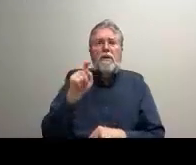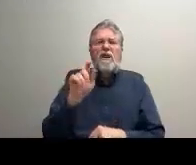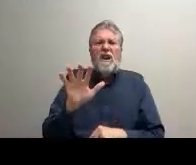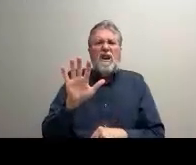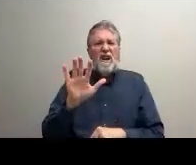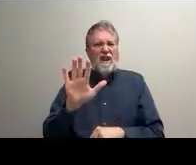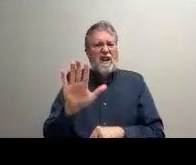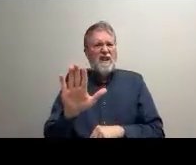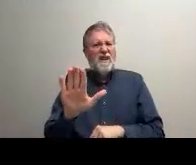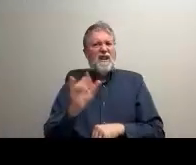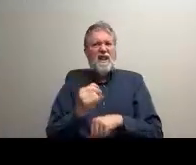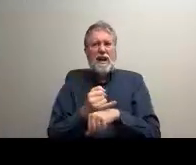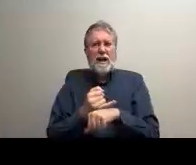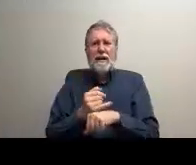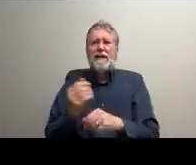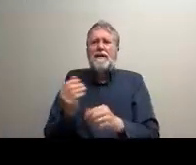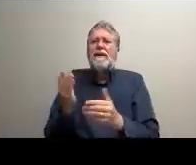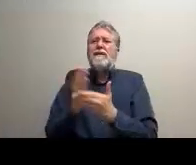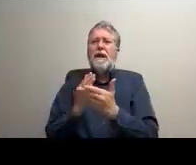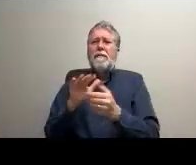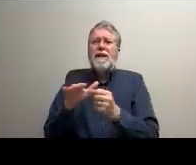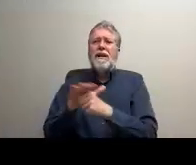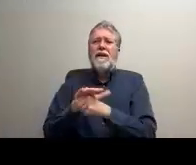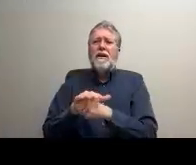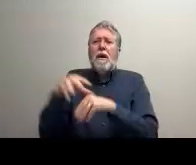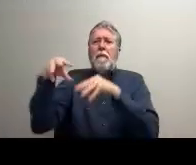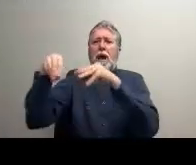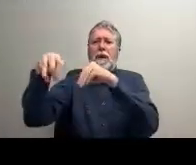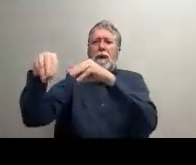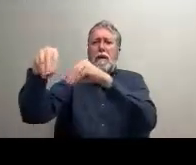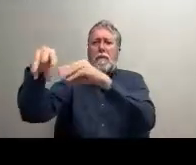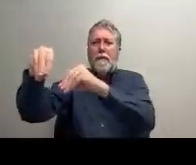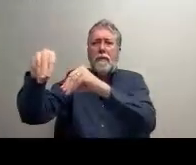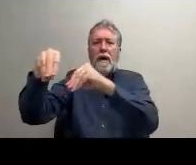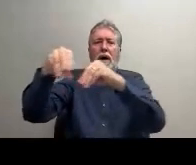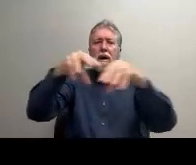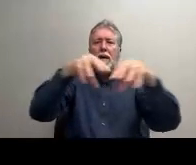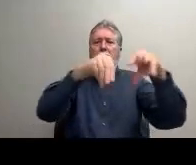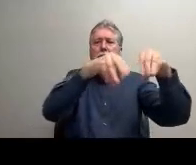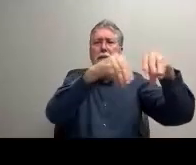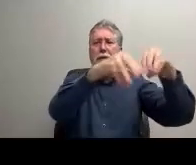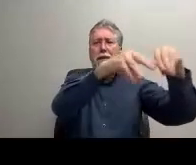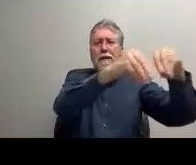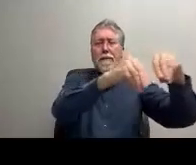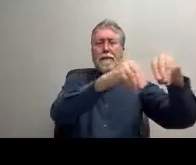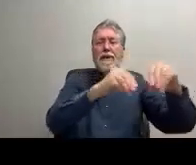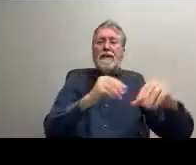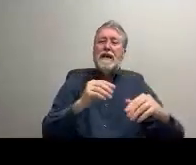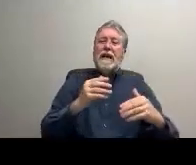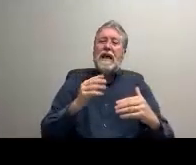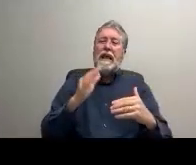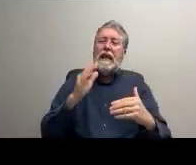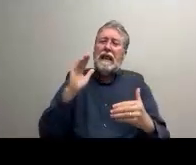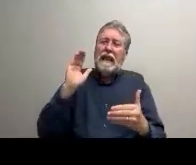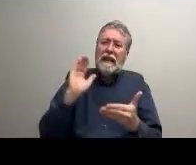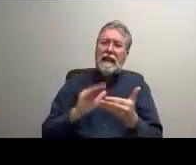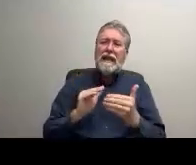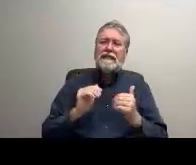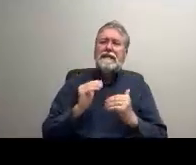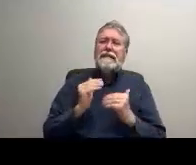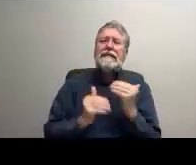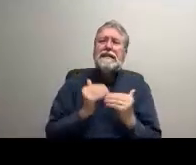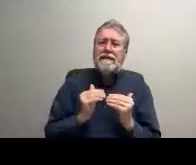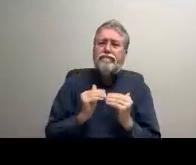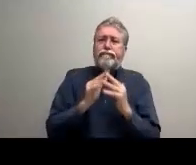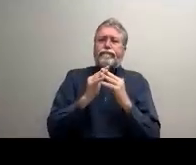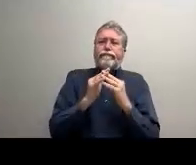vulnerables y que eran más, tal vez, potencialmente menos resilientes o más afectadas por estas áreas. Podemos